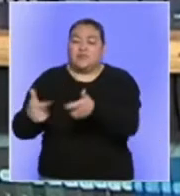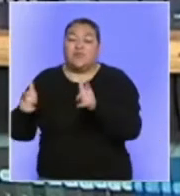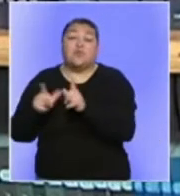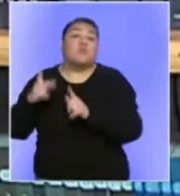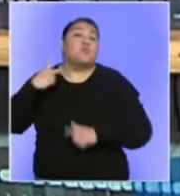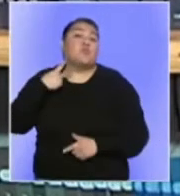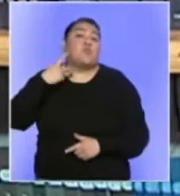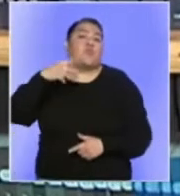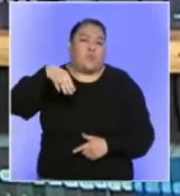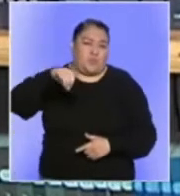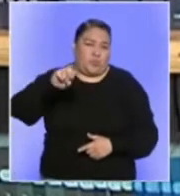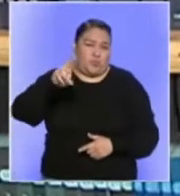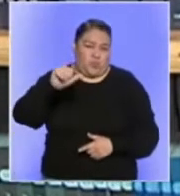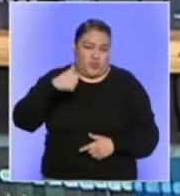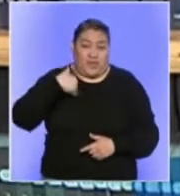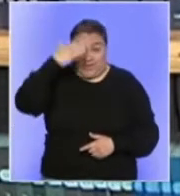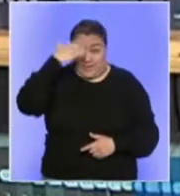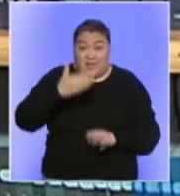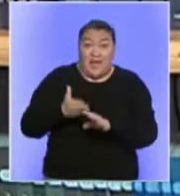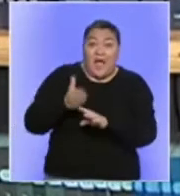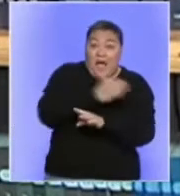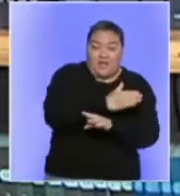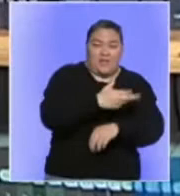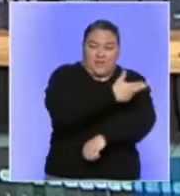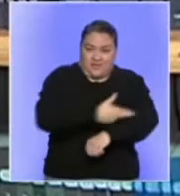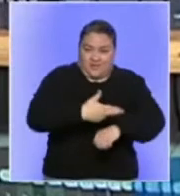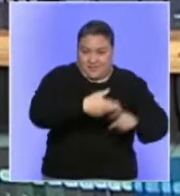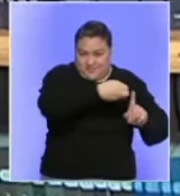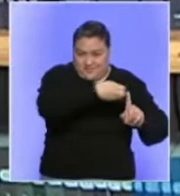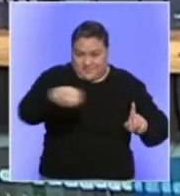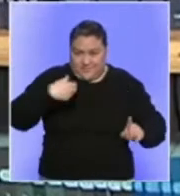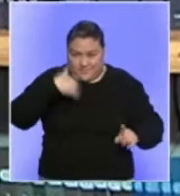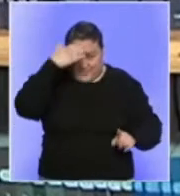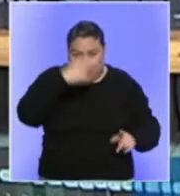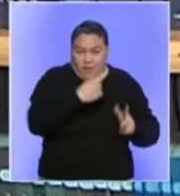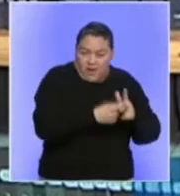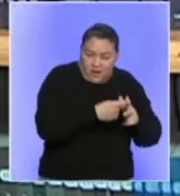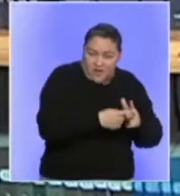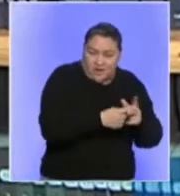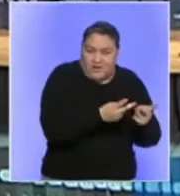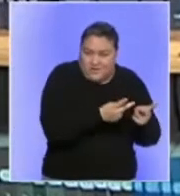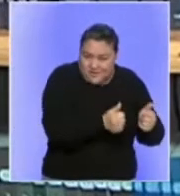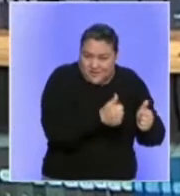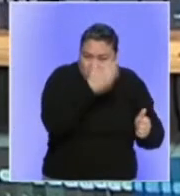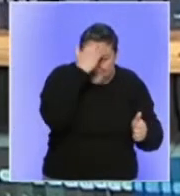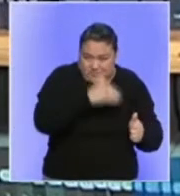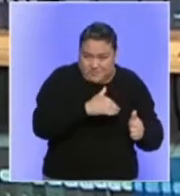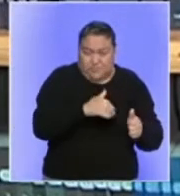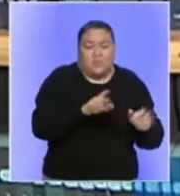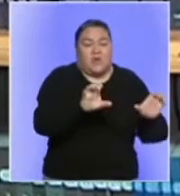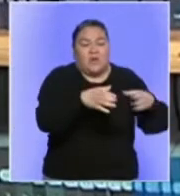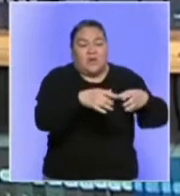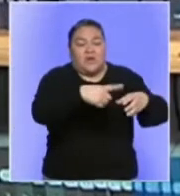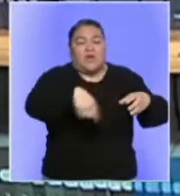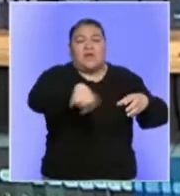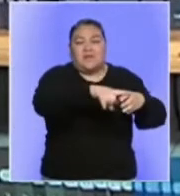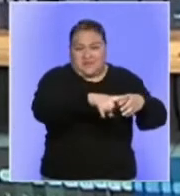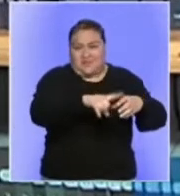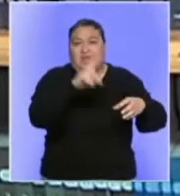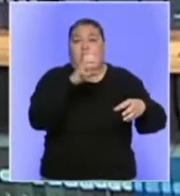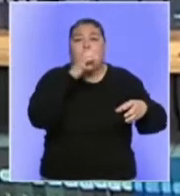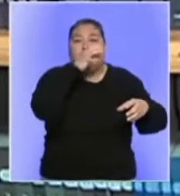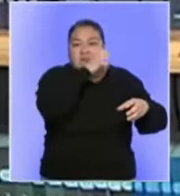controvertir la resolución emitida en el procedimiento de queja en materia de fiscalización instaurado en contra de la coalición va por aguascalientes